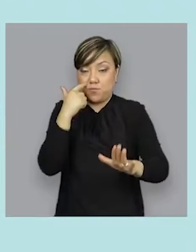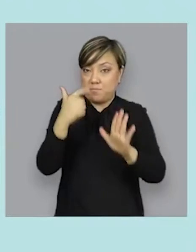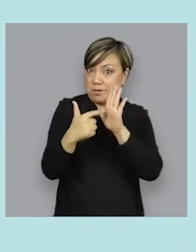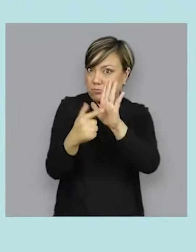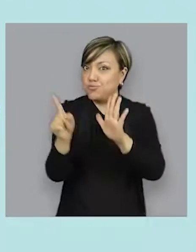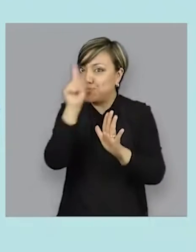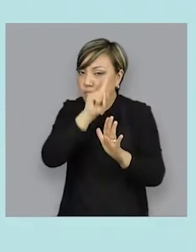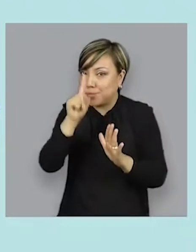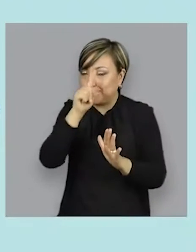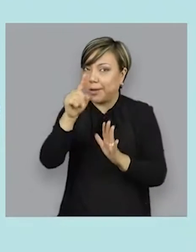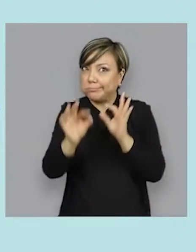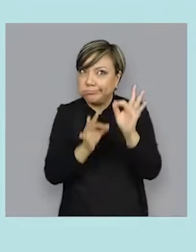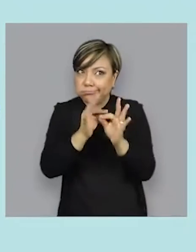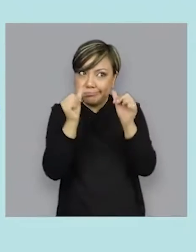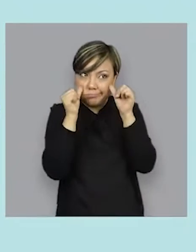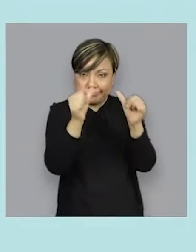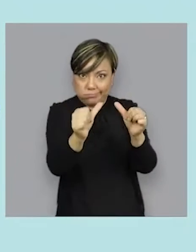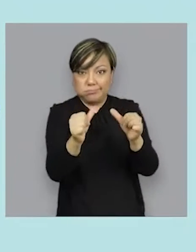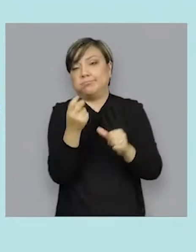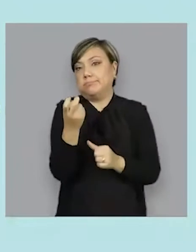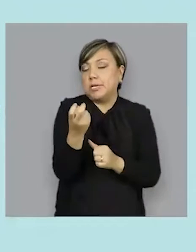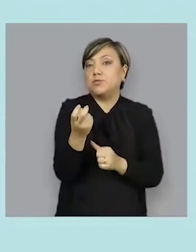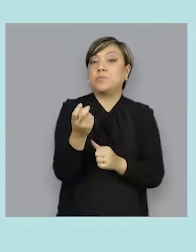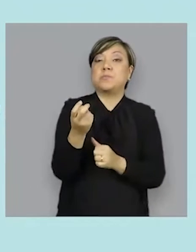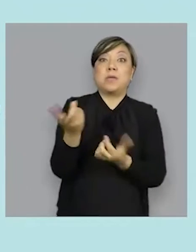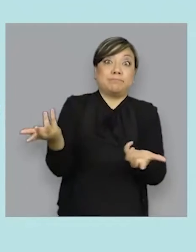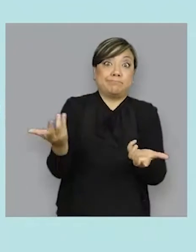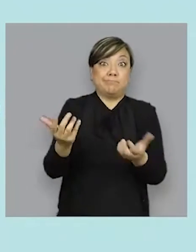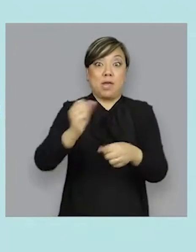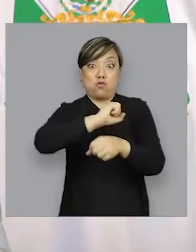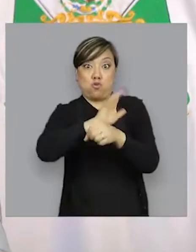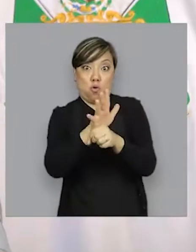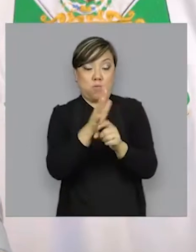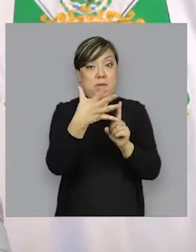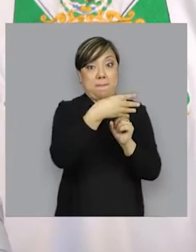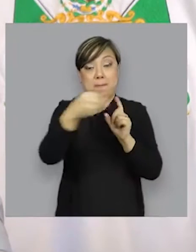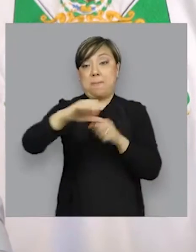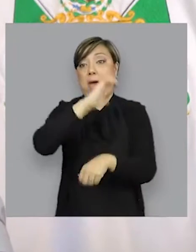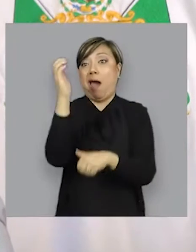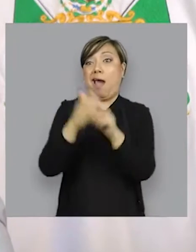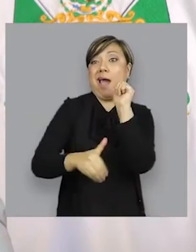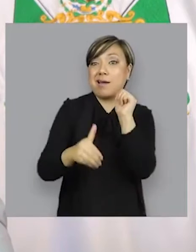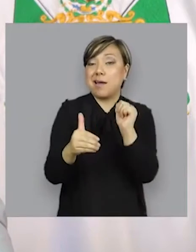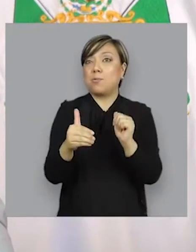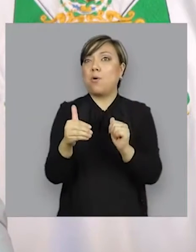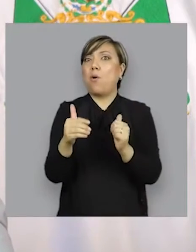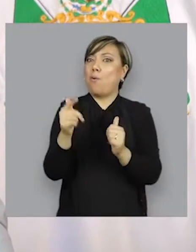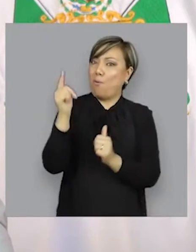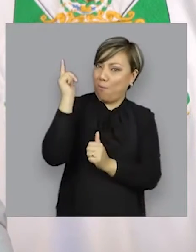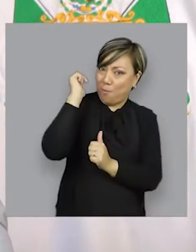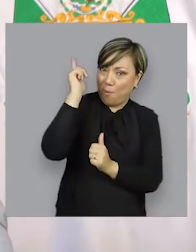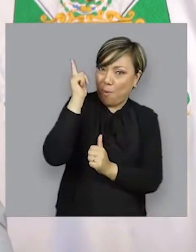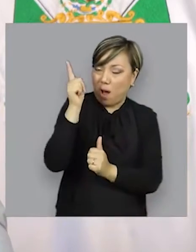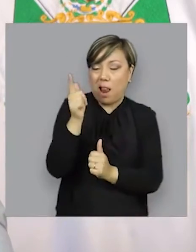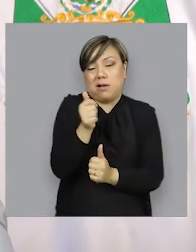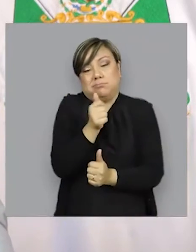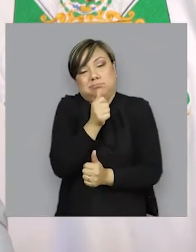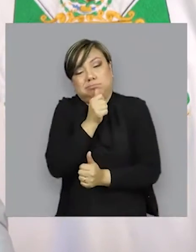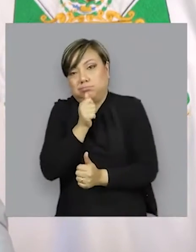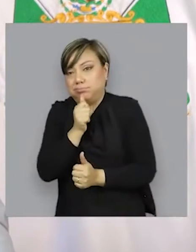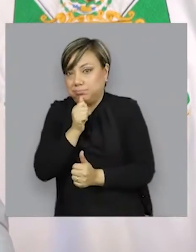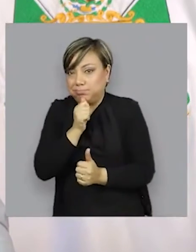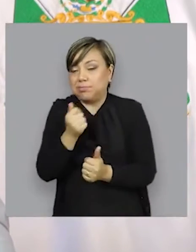5. Infórmate y sigue instrucciones. Nos gustaría mucho poderte decir que la pandemia está por terminar,